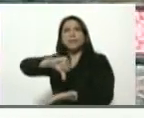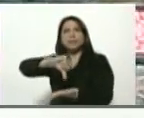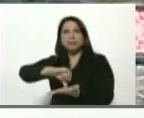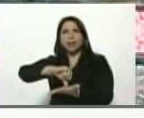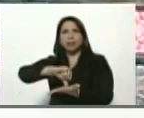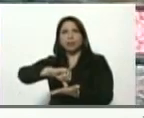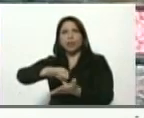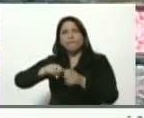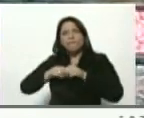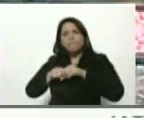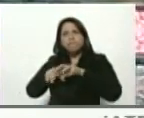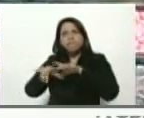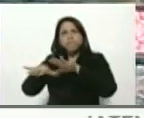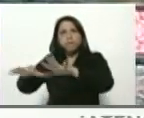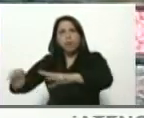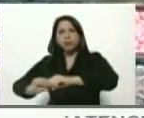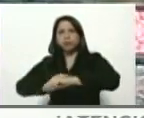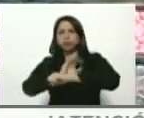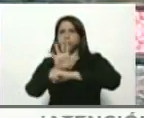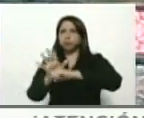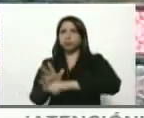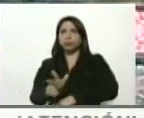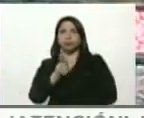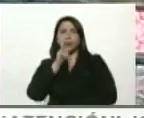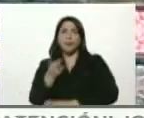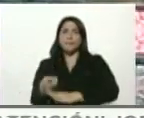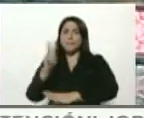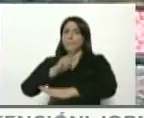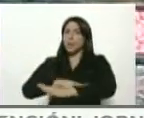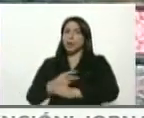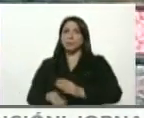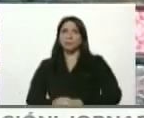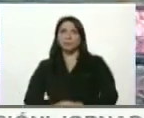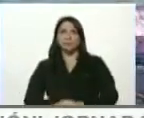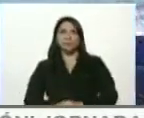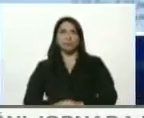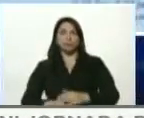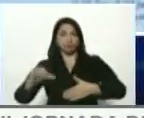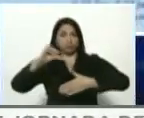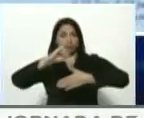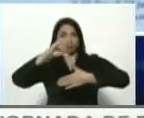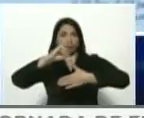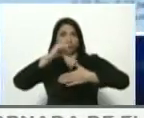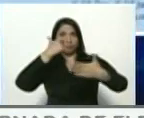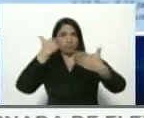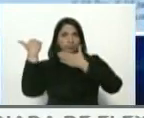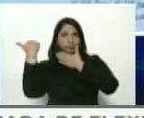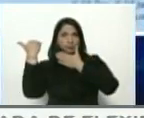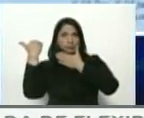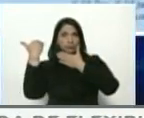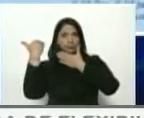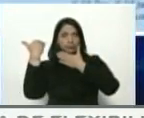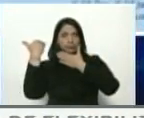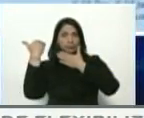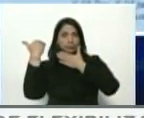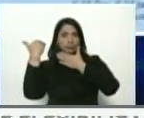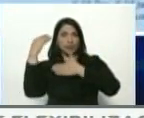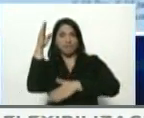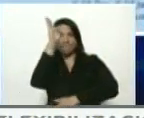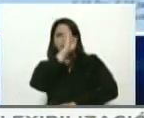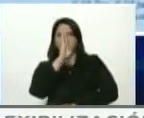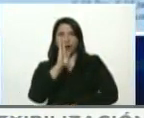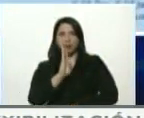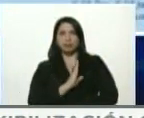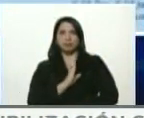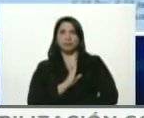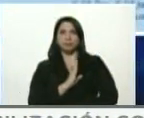de contagios de COVID-19 en el continente suramericano. Allí vemos Brasil,